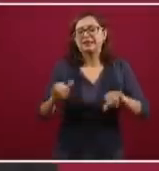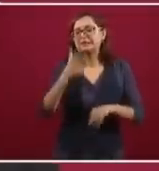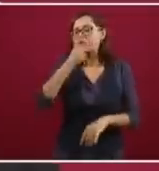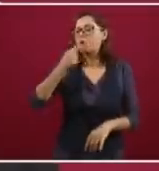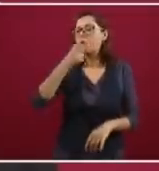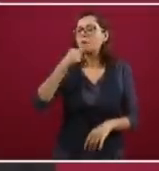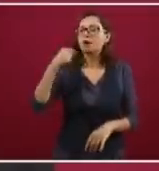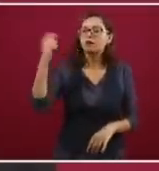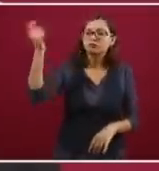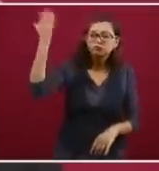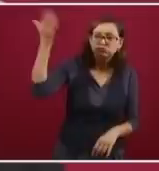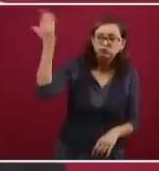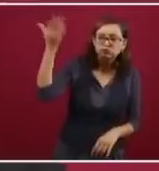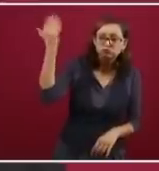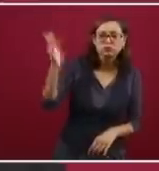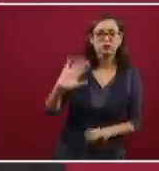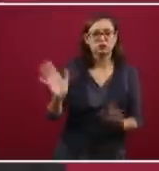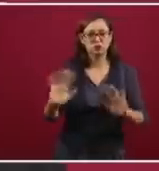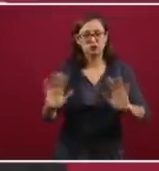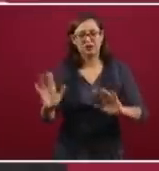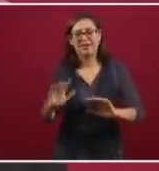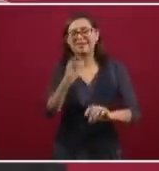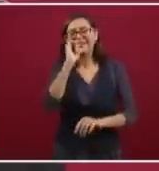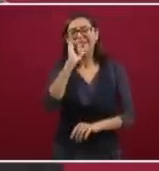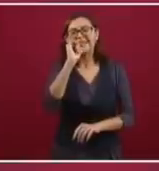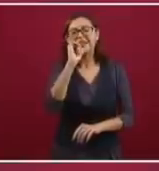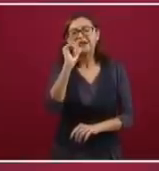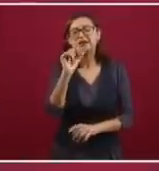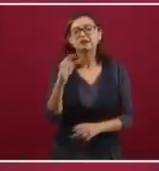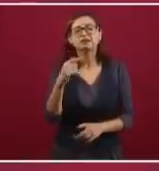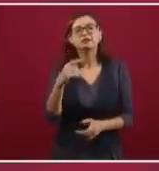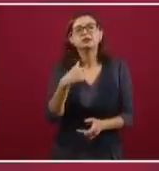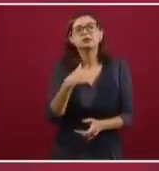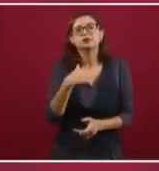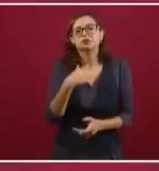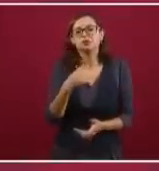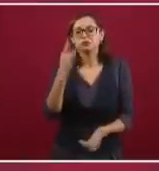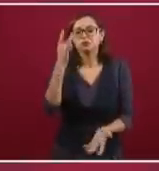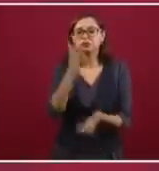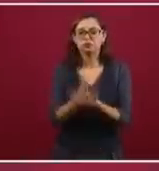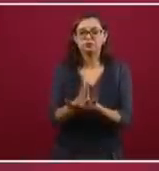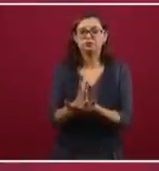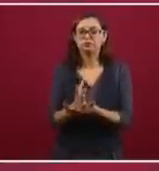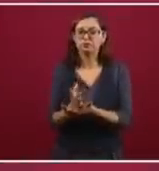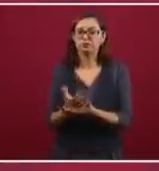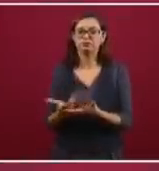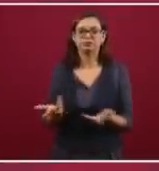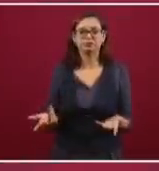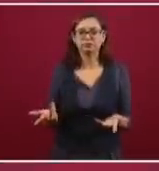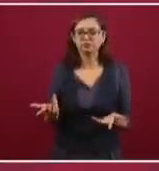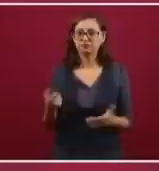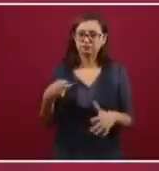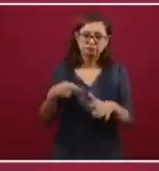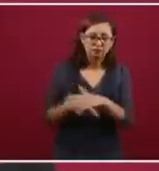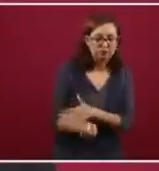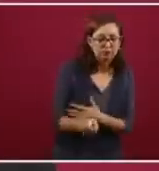¿Sí? Lo que digo es, ni mordidas ni tarascadas.